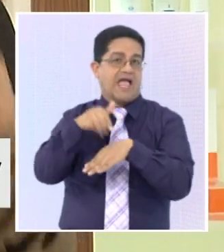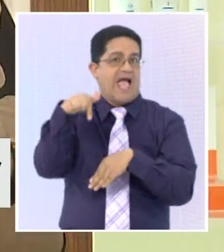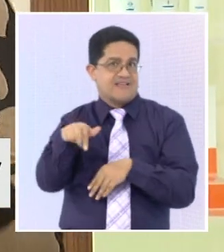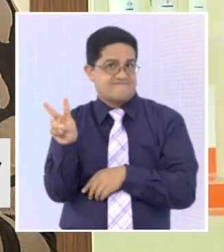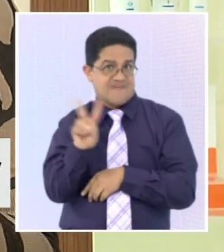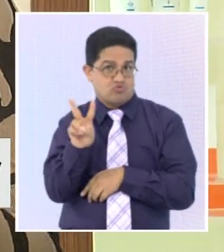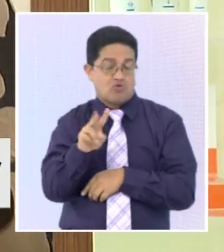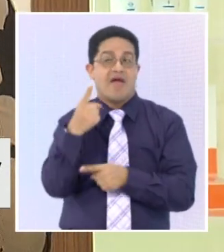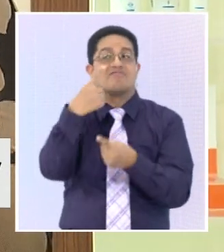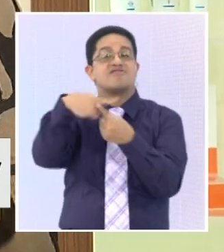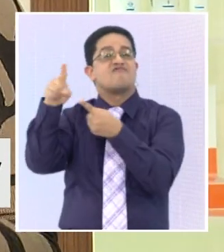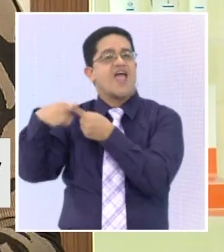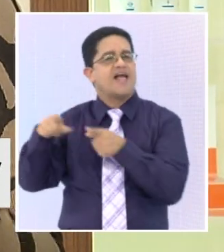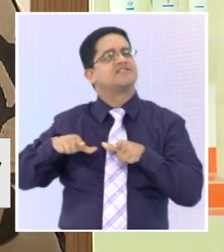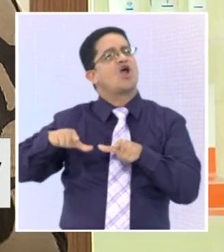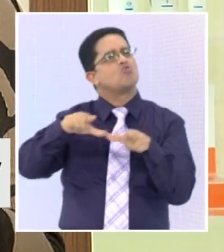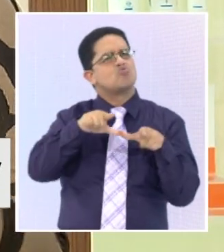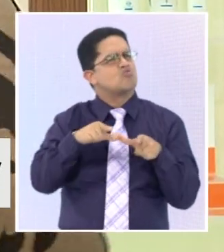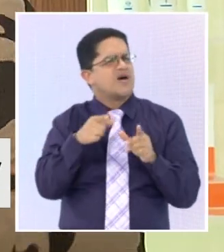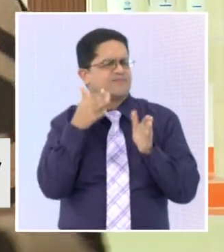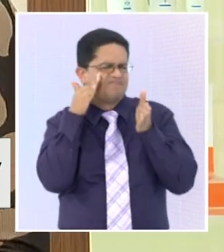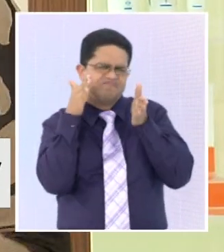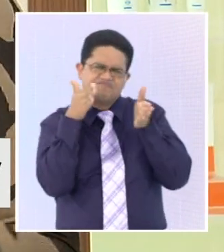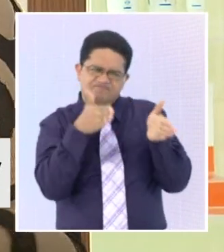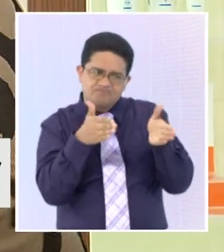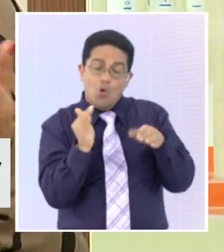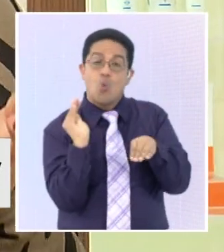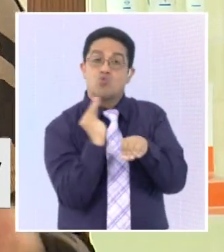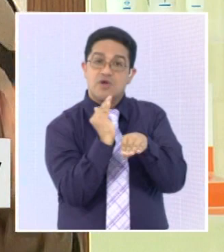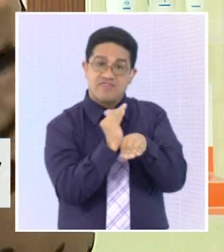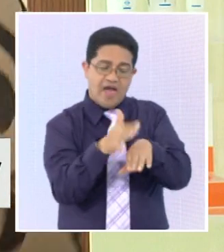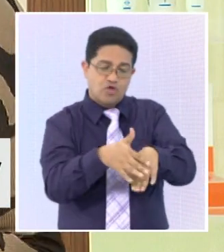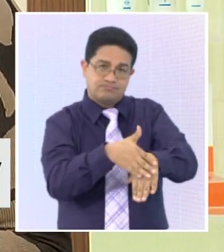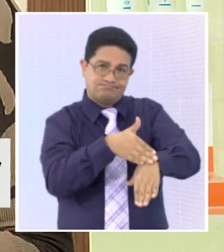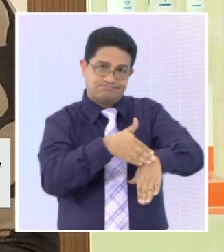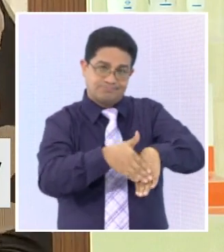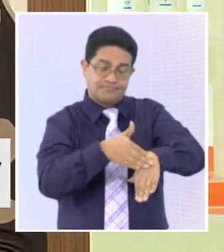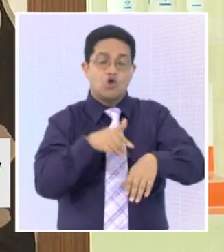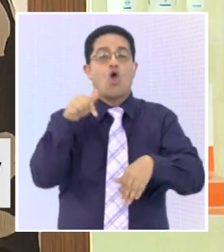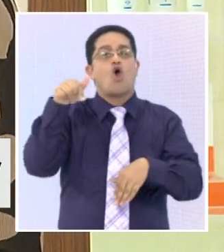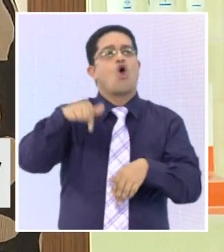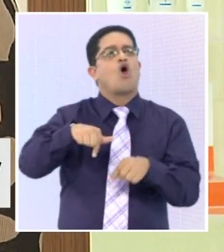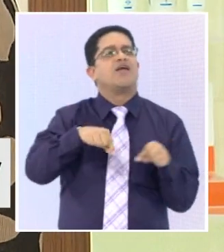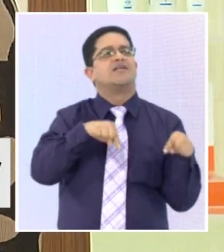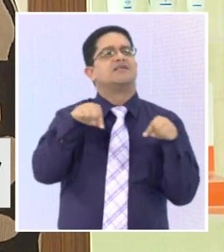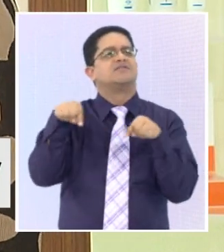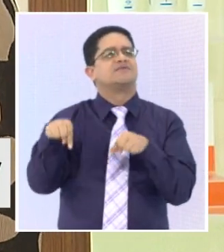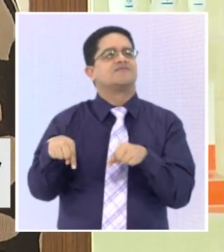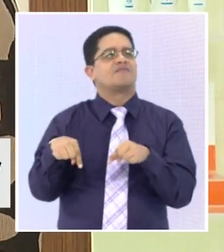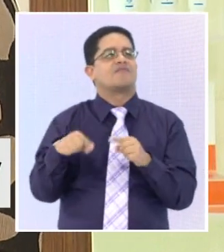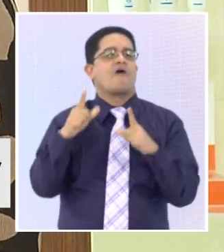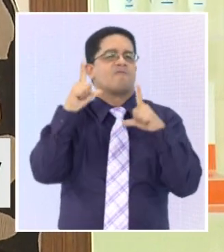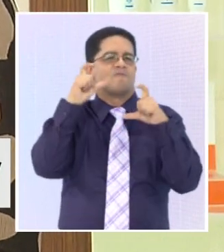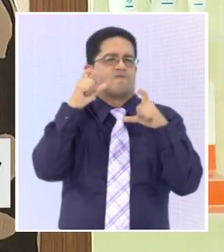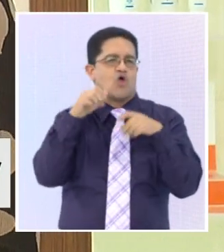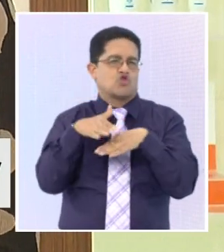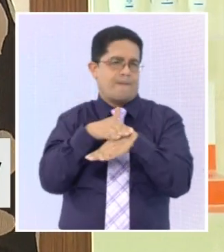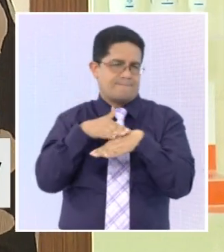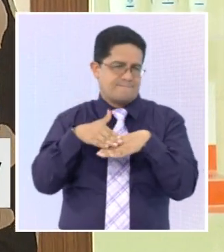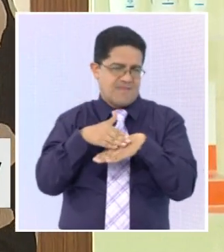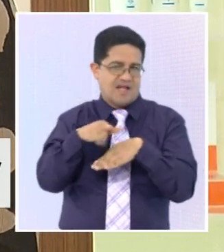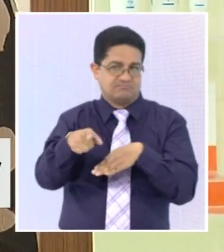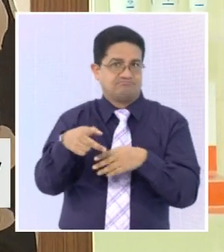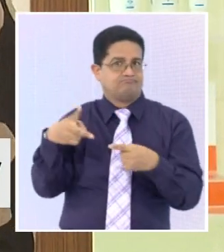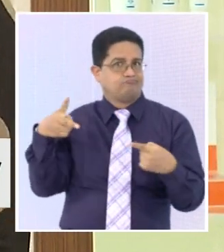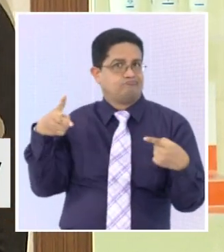lugares enfocados al cuidado de nuestra piel, este órgano tan importante. Hoy nos encontramos en Fotopiel de Terras Plaza, en donde han